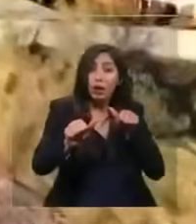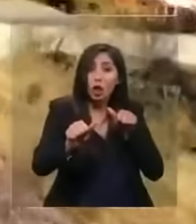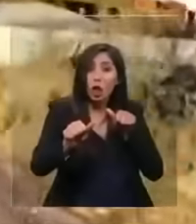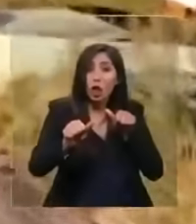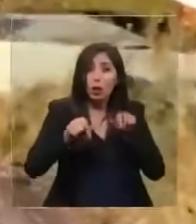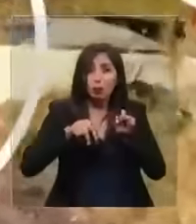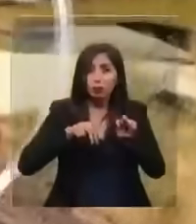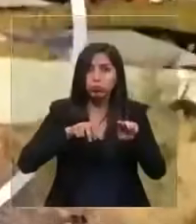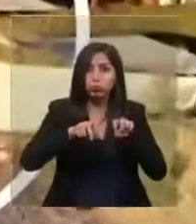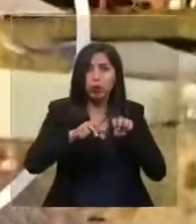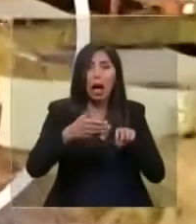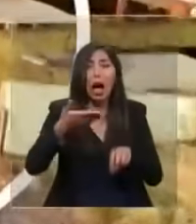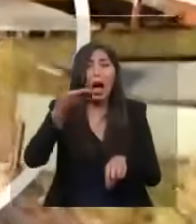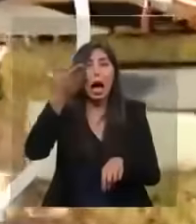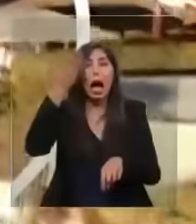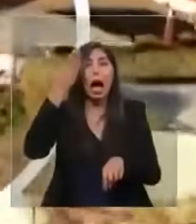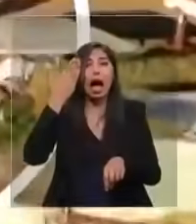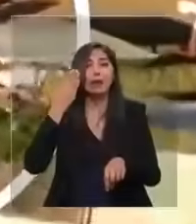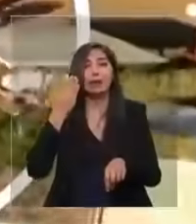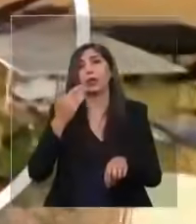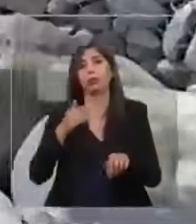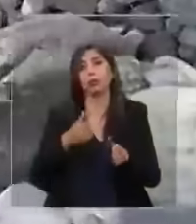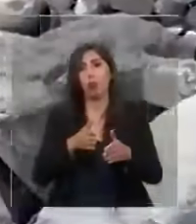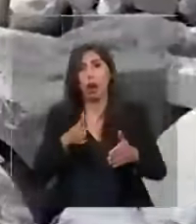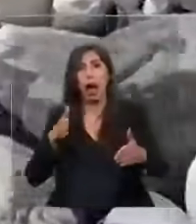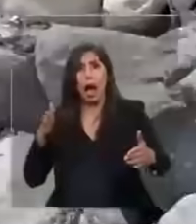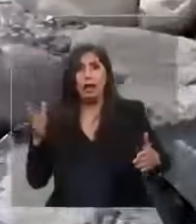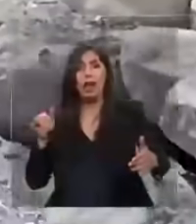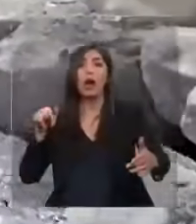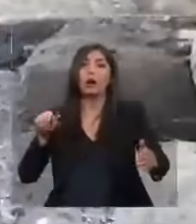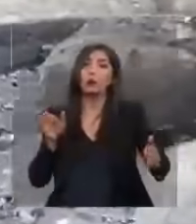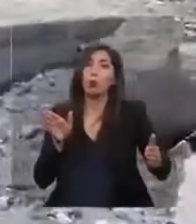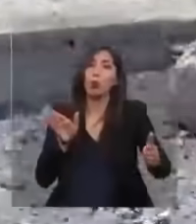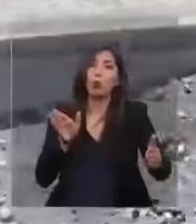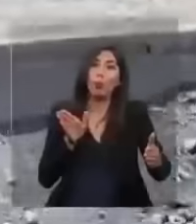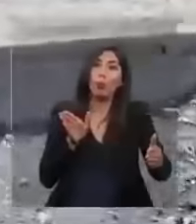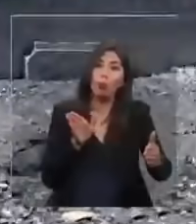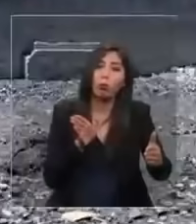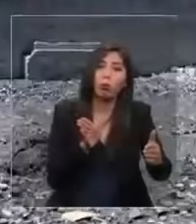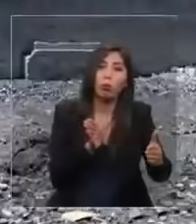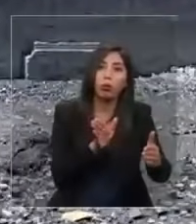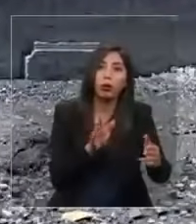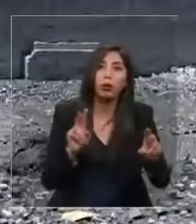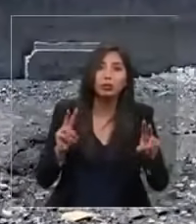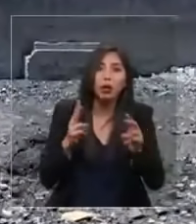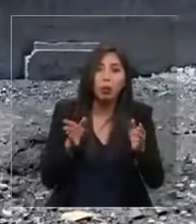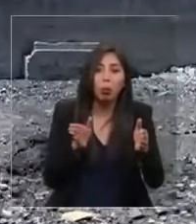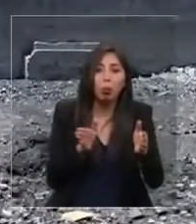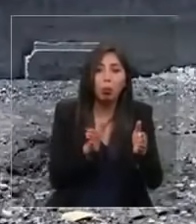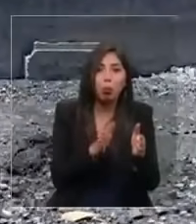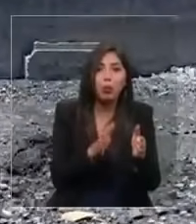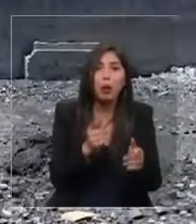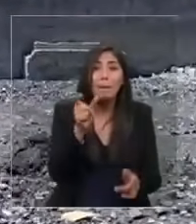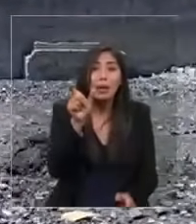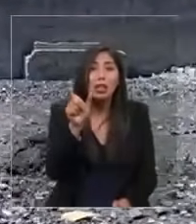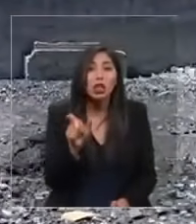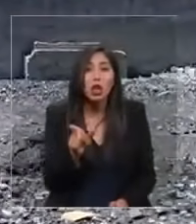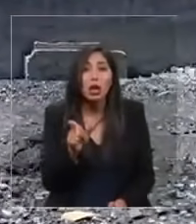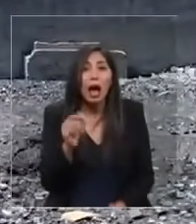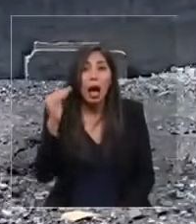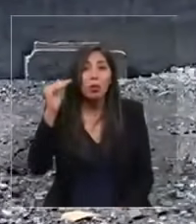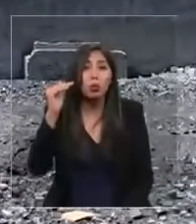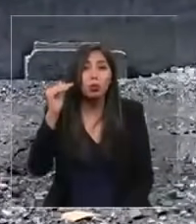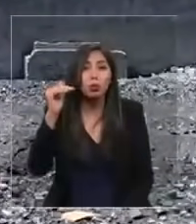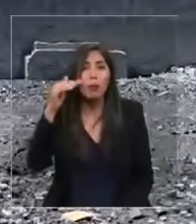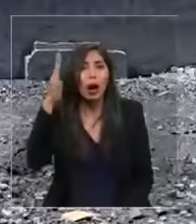era el triple de para poder disfrutar con nuestras familias. Con estos muros, bajada de lancha, una persona de la tercera edad no puede